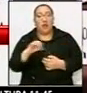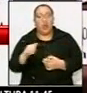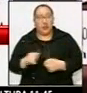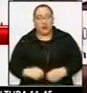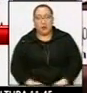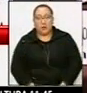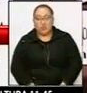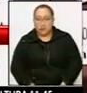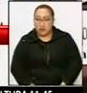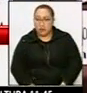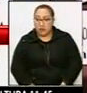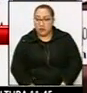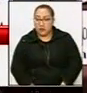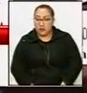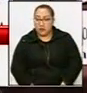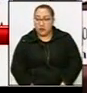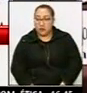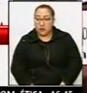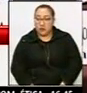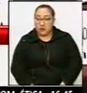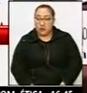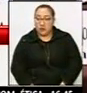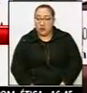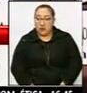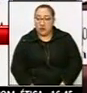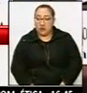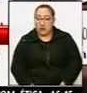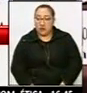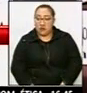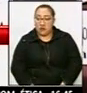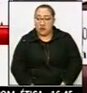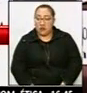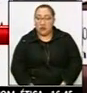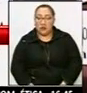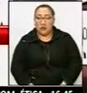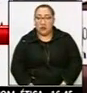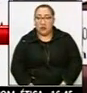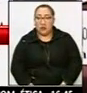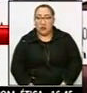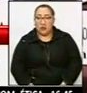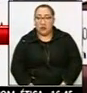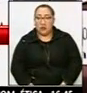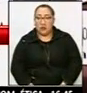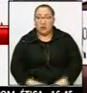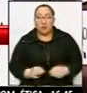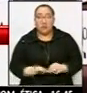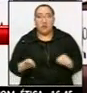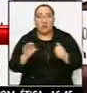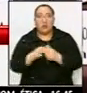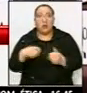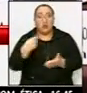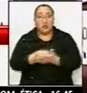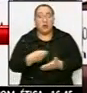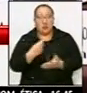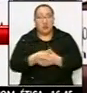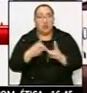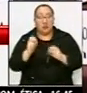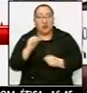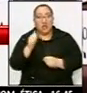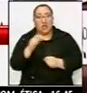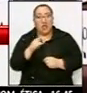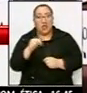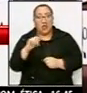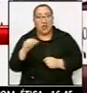pastos, pero también dar acompañamiento con la asistencia técnica y crediticia, que es fundamental para el tema de sanidad